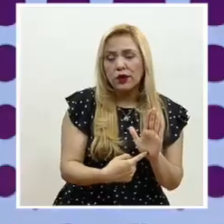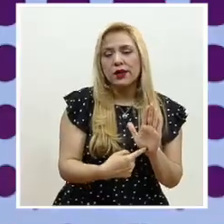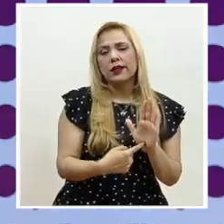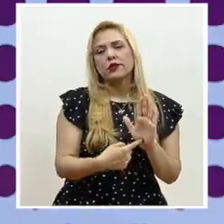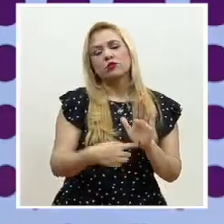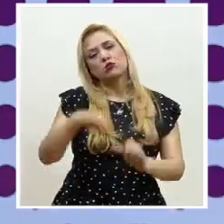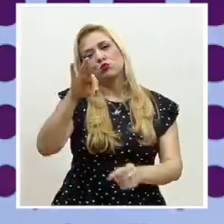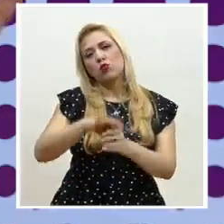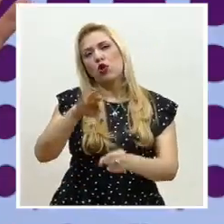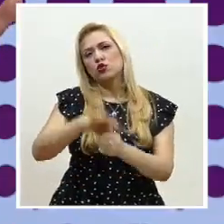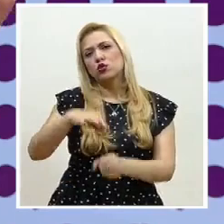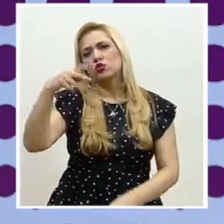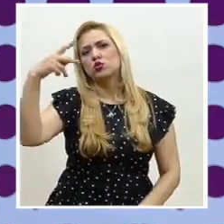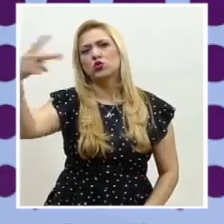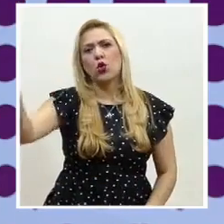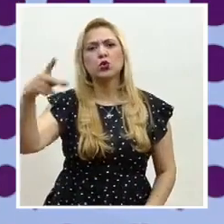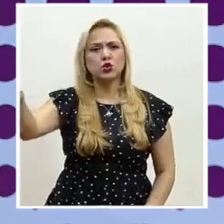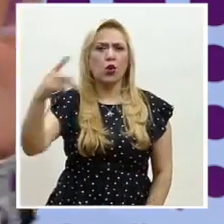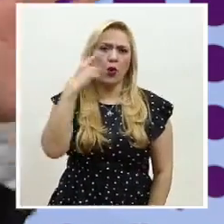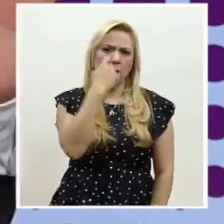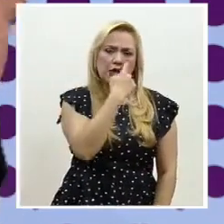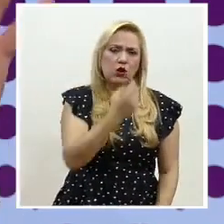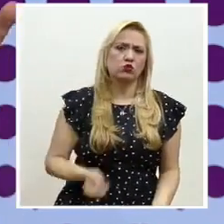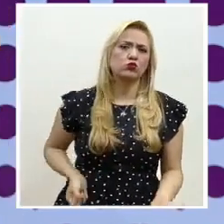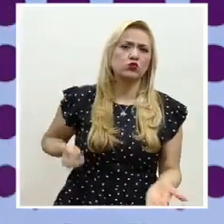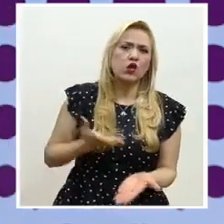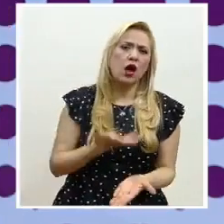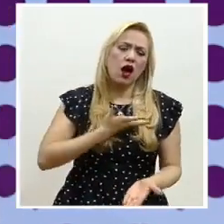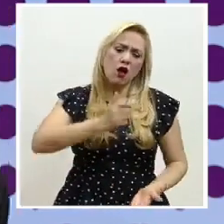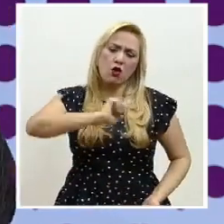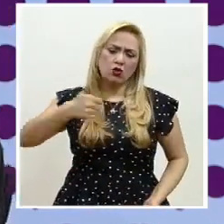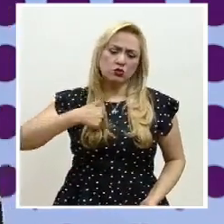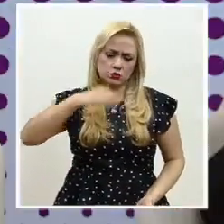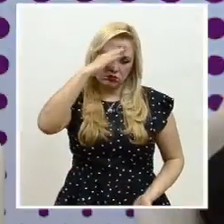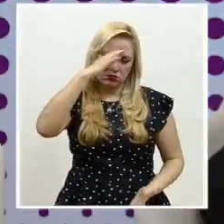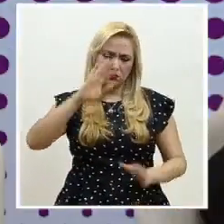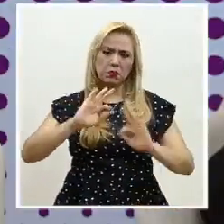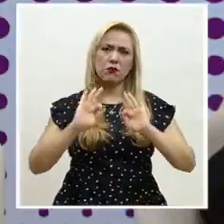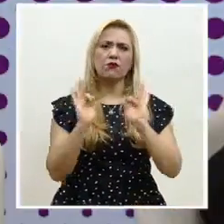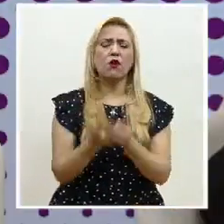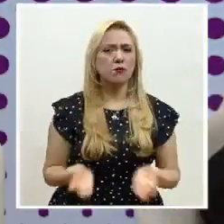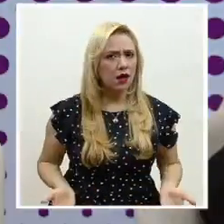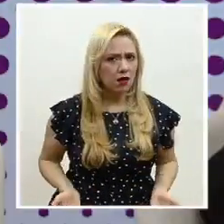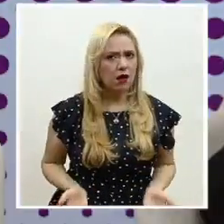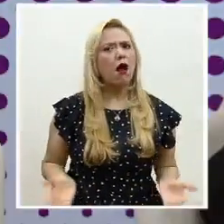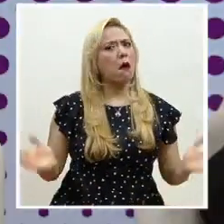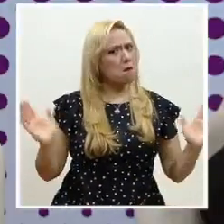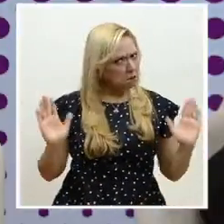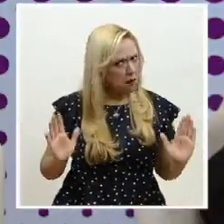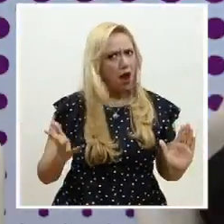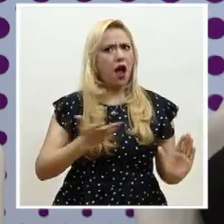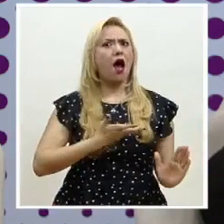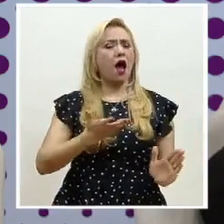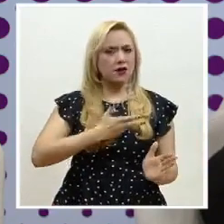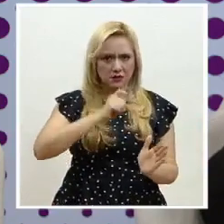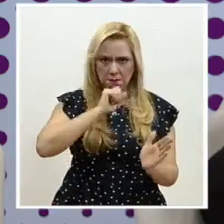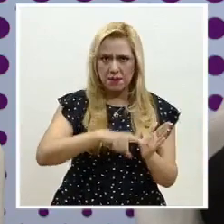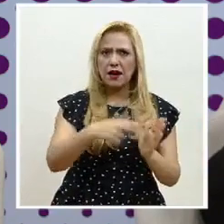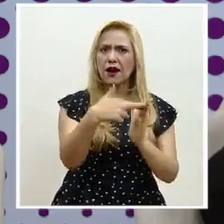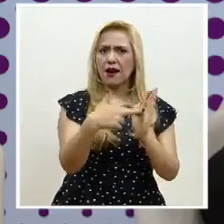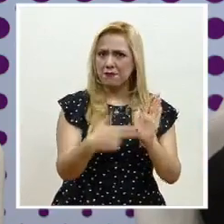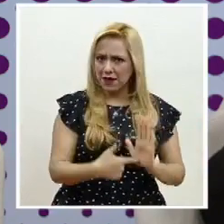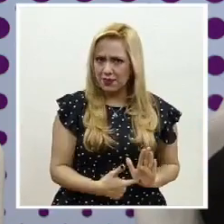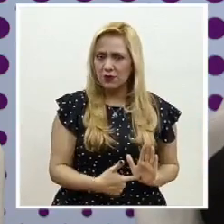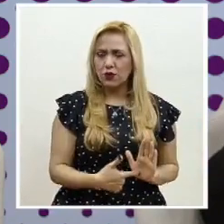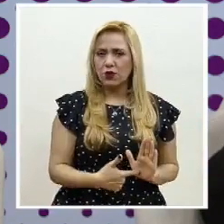voto particular o un voto concurrente porque tenga otras consideraciones. Esto demuestra que hay un gran trabajo deliberativo. El último punto,